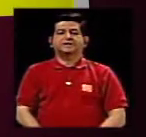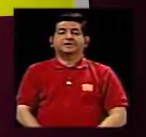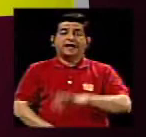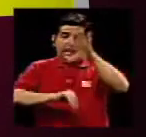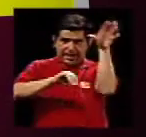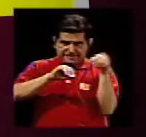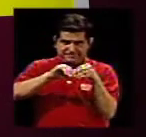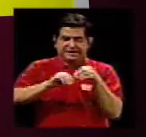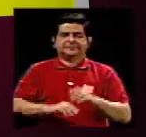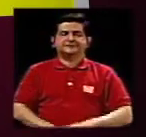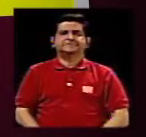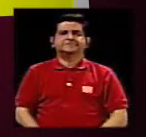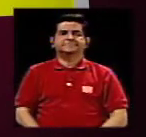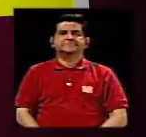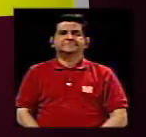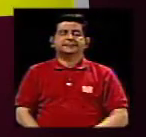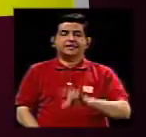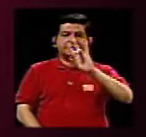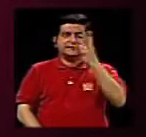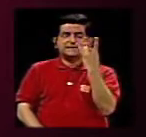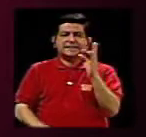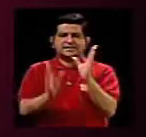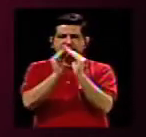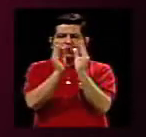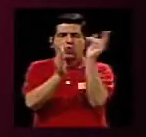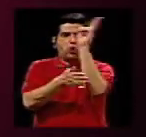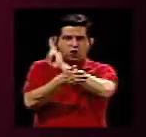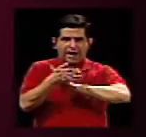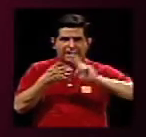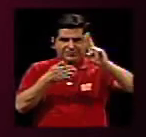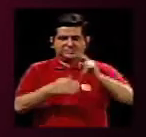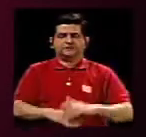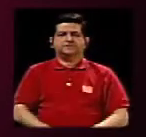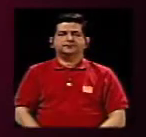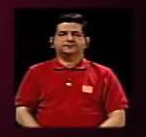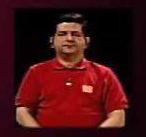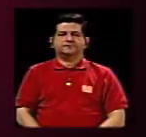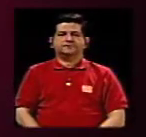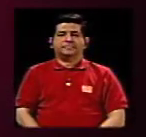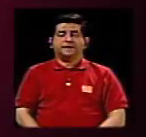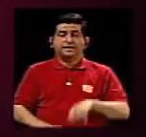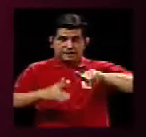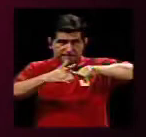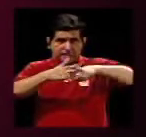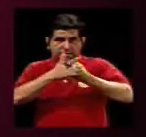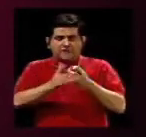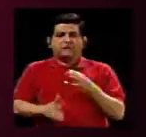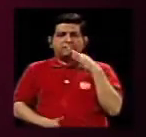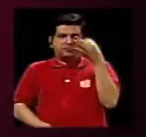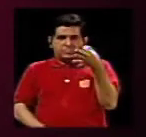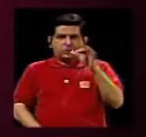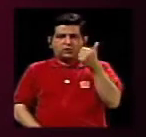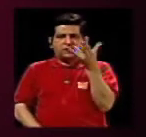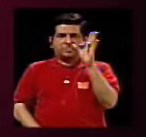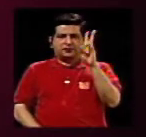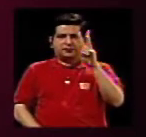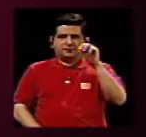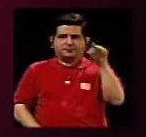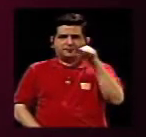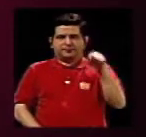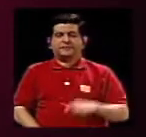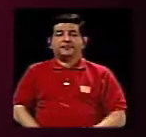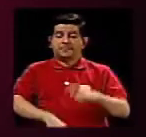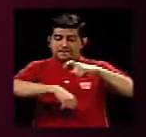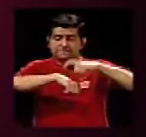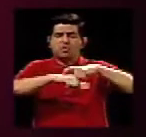además en El séptimo congreso universitario eh será inaugurado el próximo 17 de marzo Este es